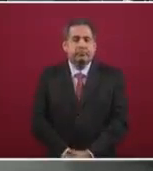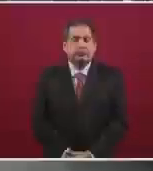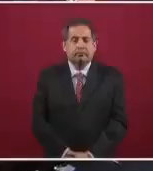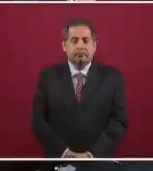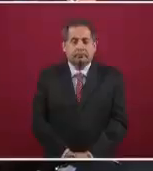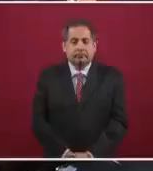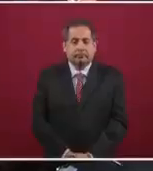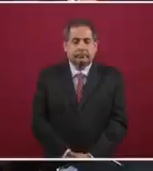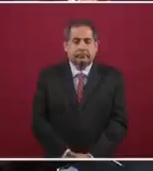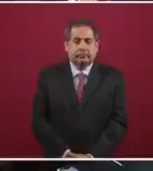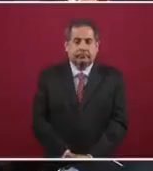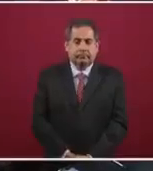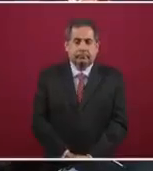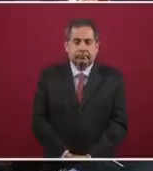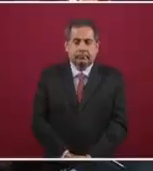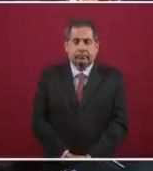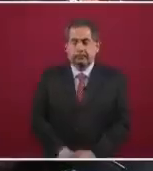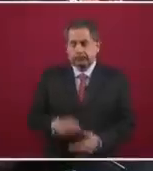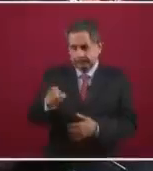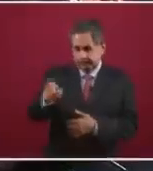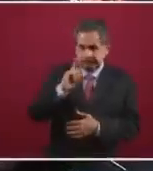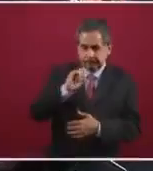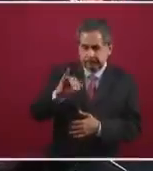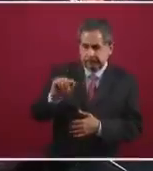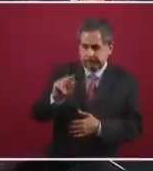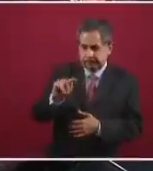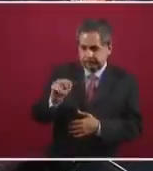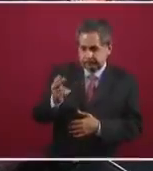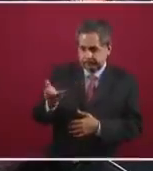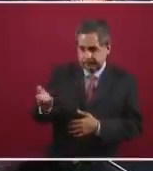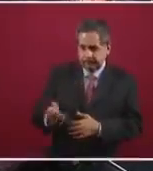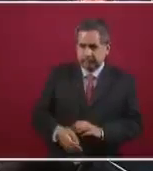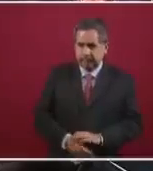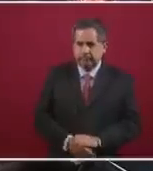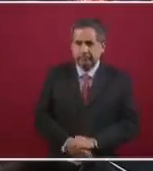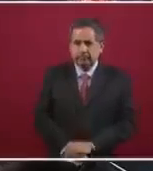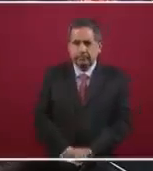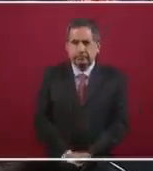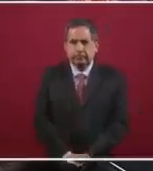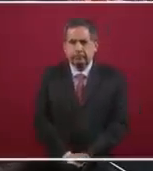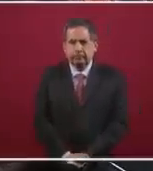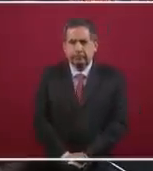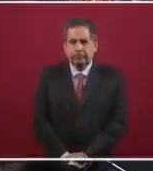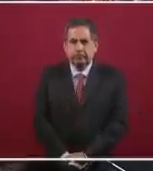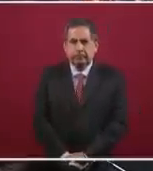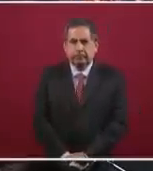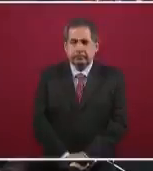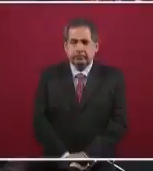Bueno, a ver, Janet.